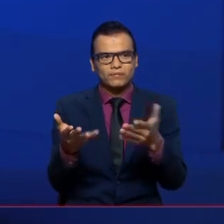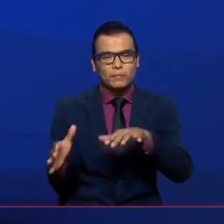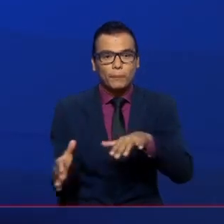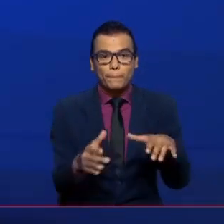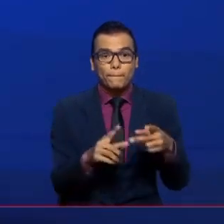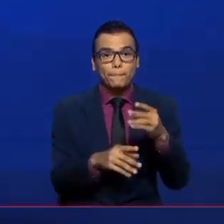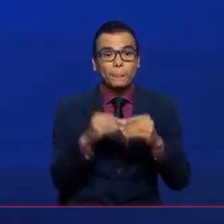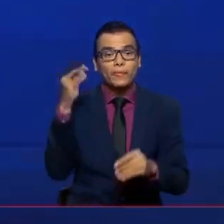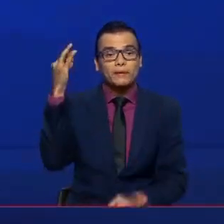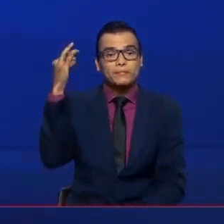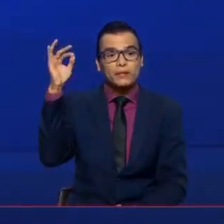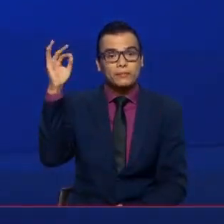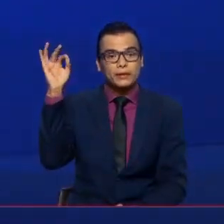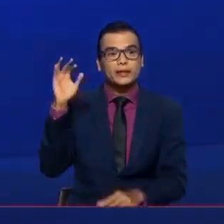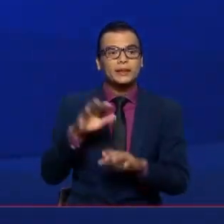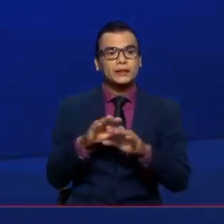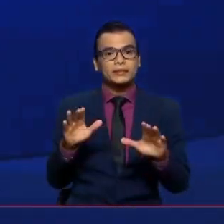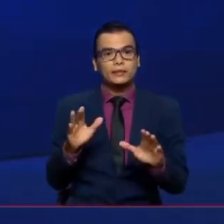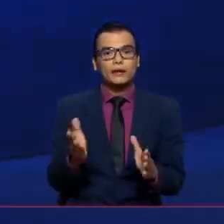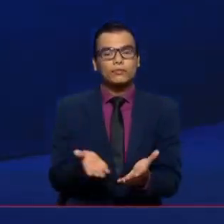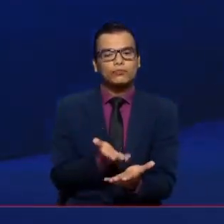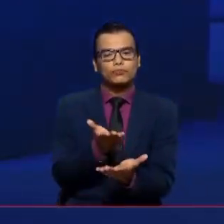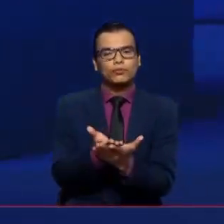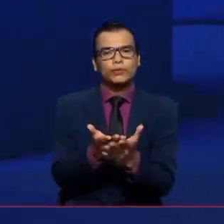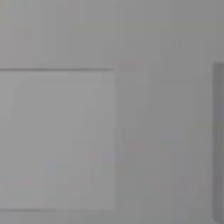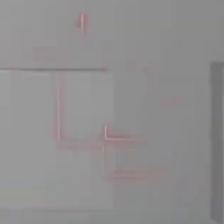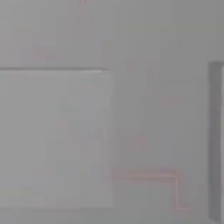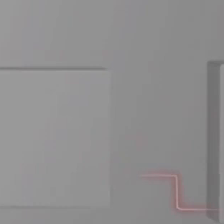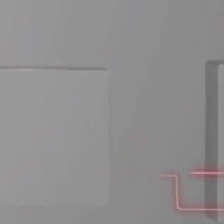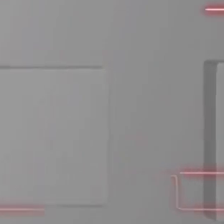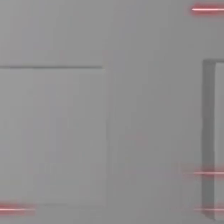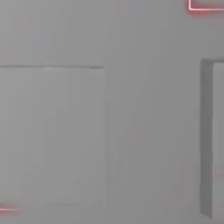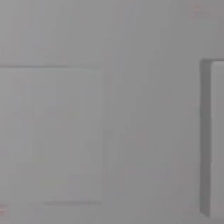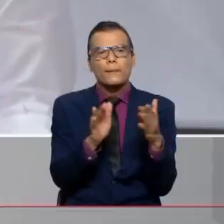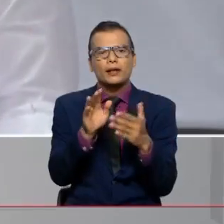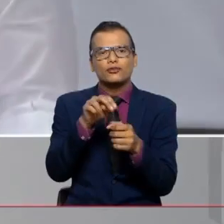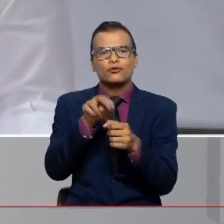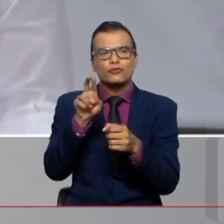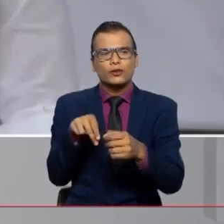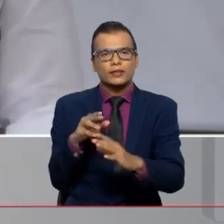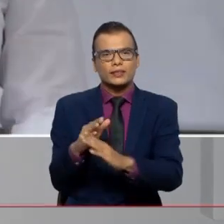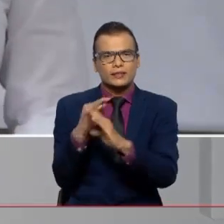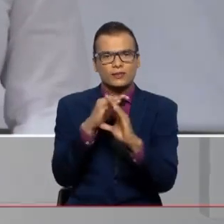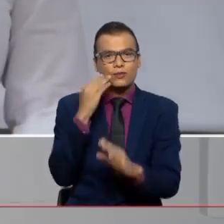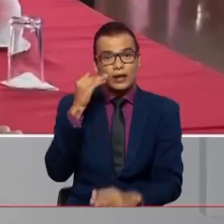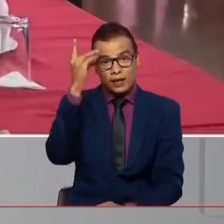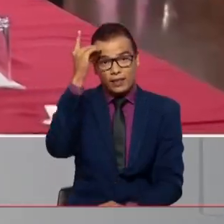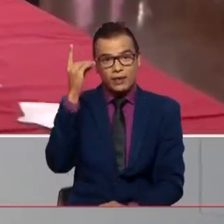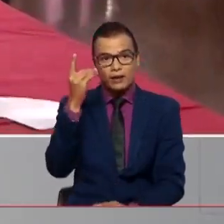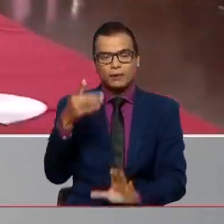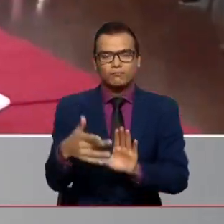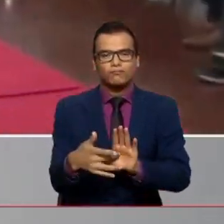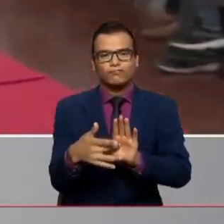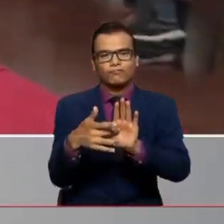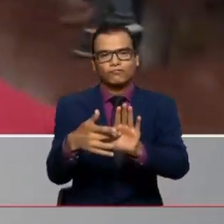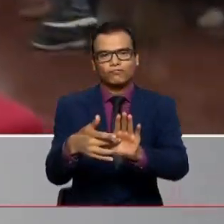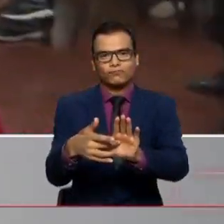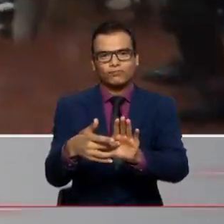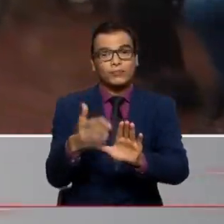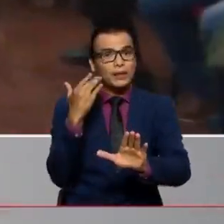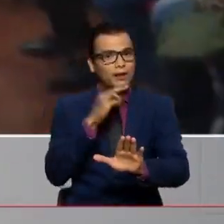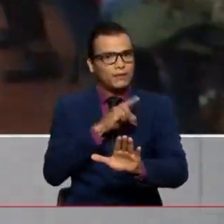en Palmira fue presentado el plan de Seguridad Ciudadana propuesto por la candidata a la gobernación del Valle del cauca Dylan Francisca toro